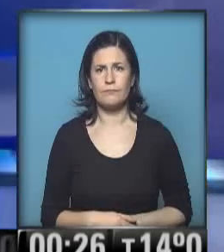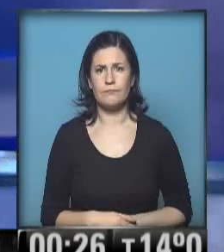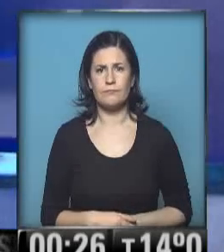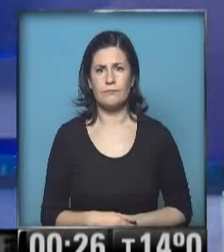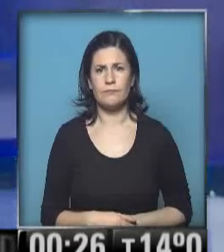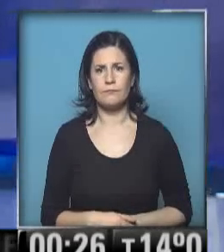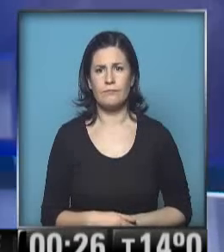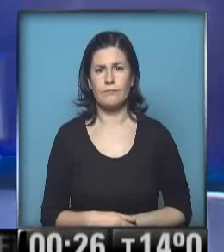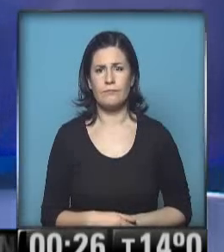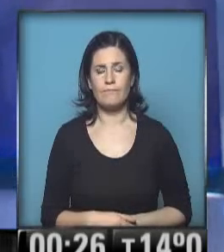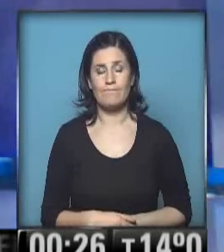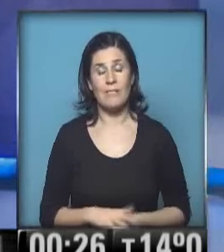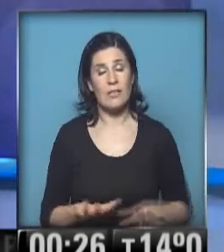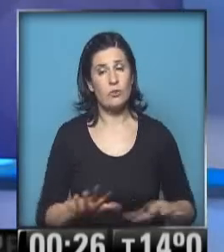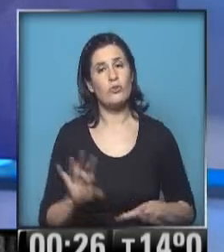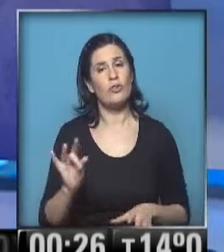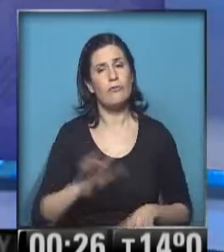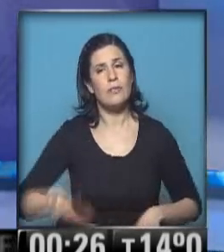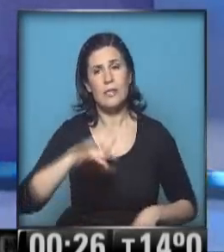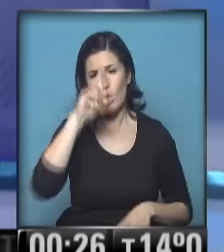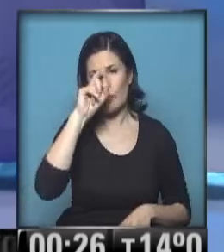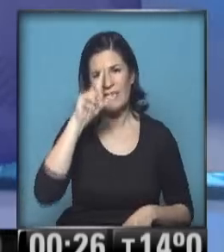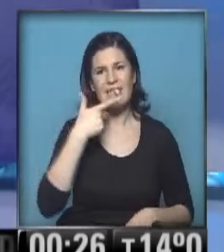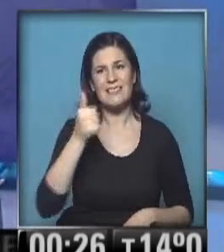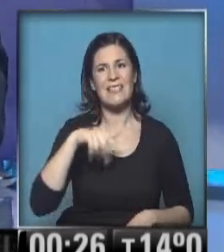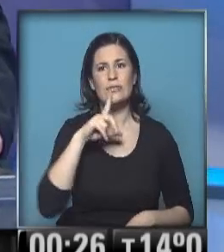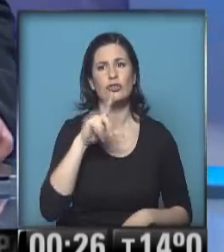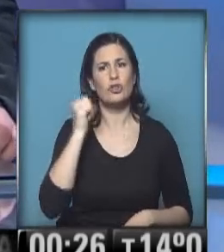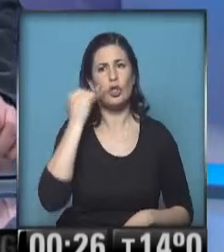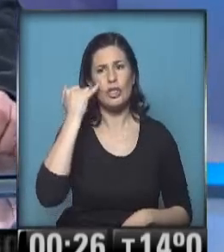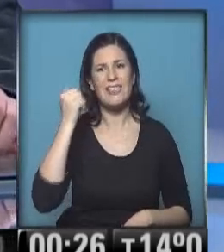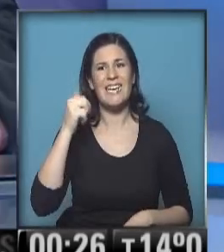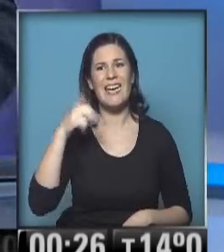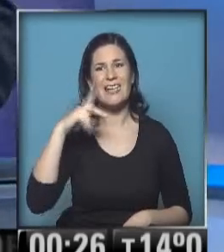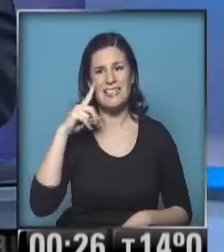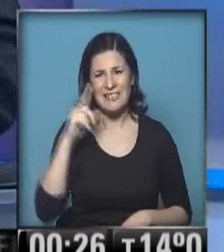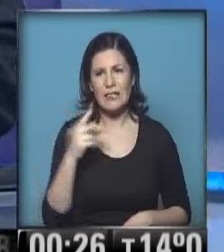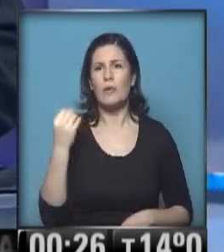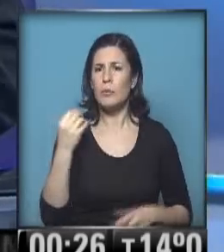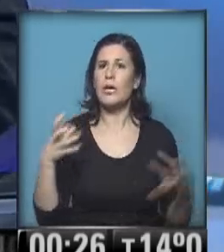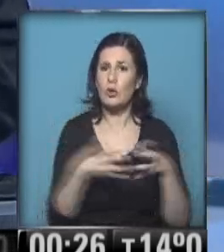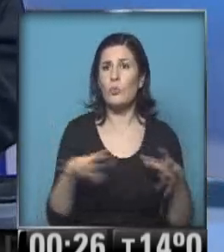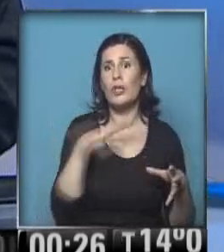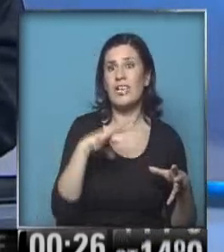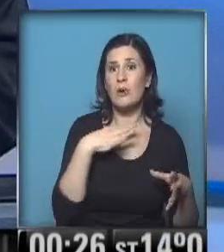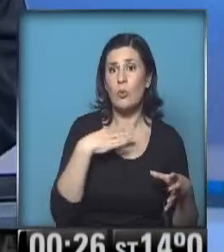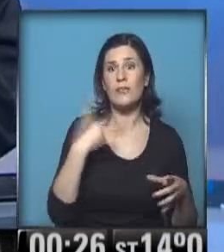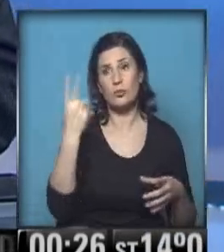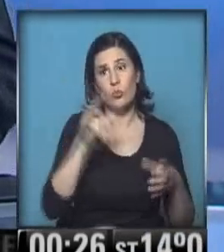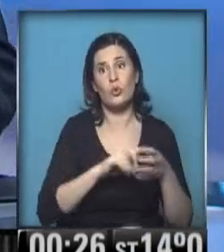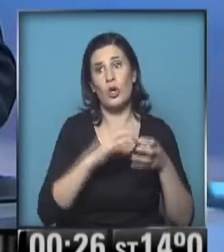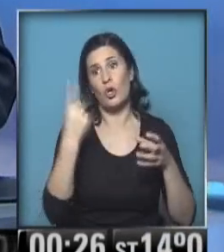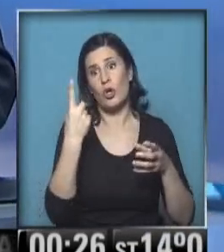Momentos de mucha conmoción se vieron en el Hospital Santoyani porque una banda de delincuentes quiso rescatar a uno de sus integrantes que estaba